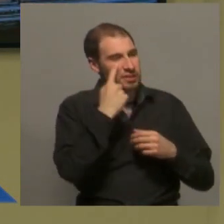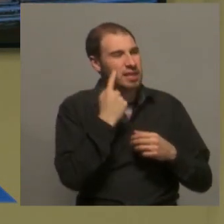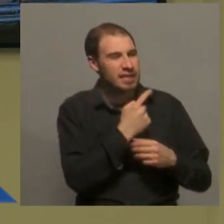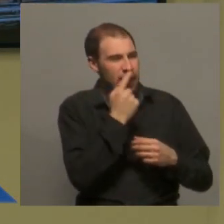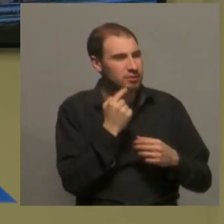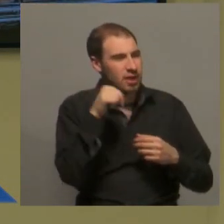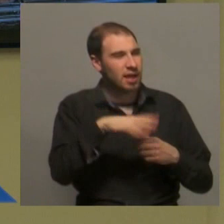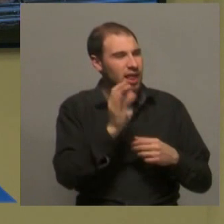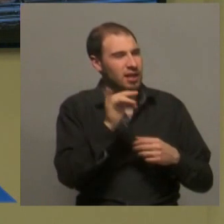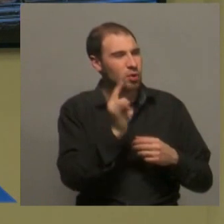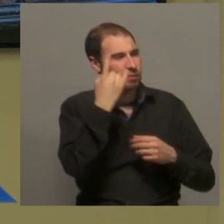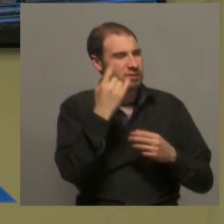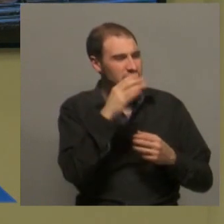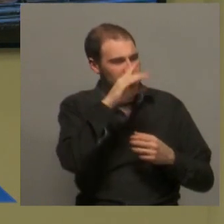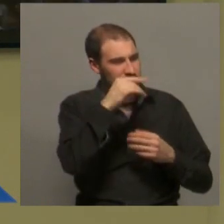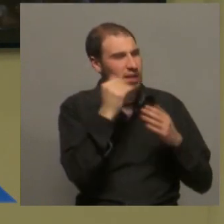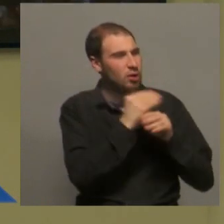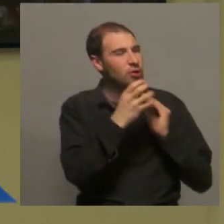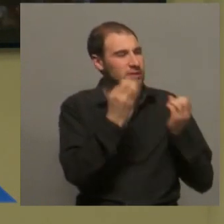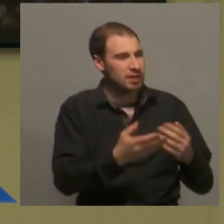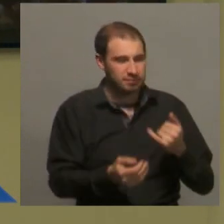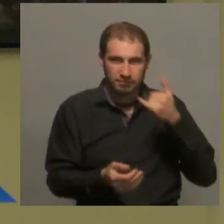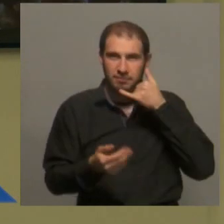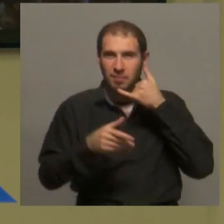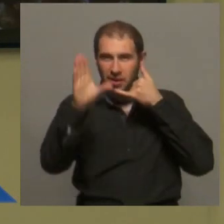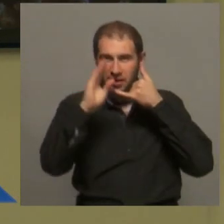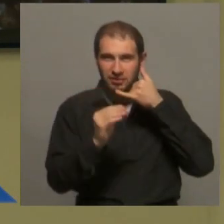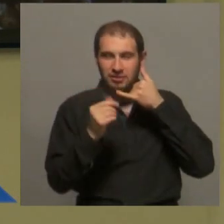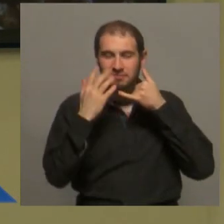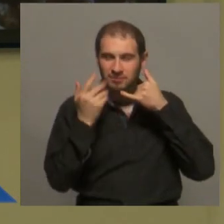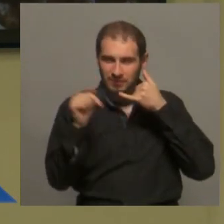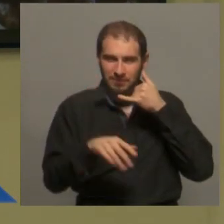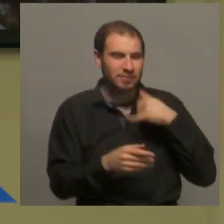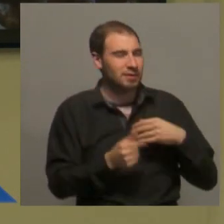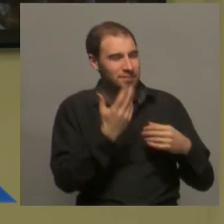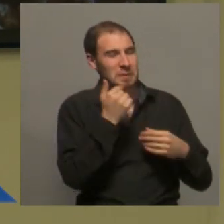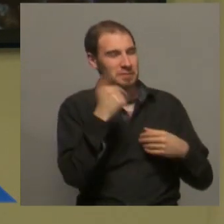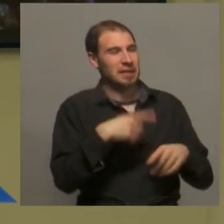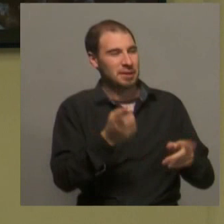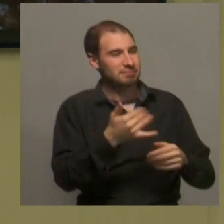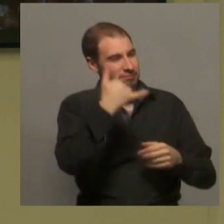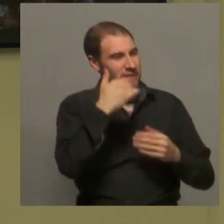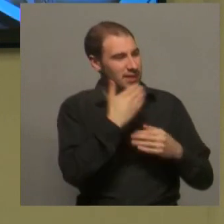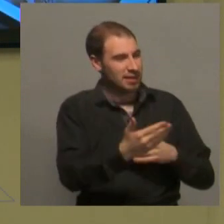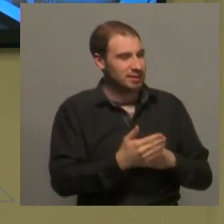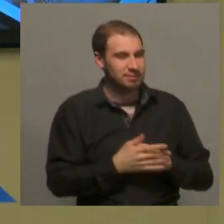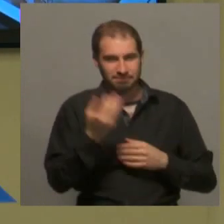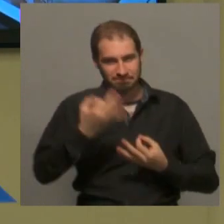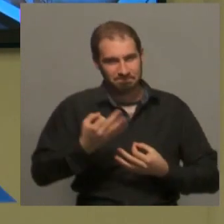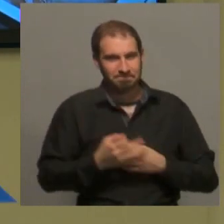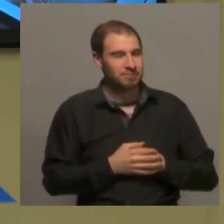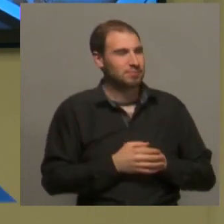Ignacio Esteller aquí en el canal de la Universidad lo saluda. ¿Cómo le va? Buenas noches, Ignacio, un gusto. Un gusto para mí, gracias por atendernos. No, por